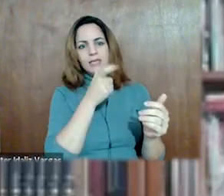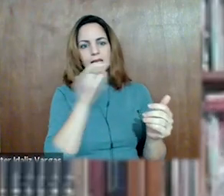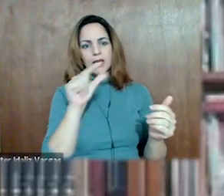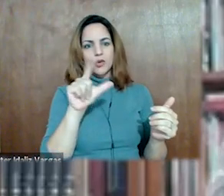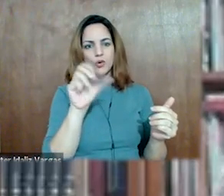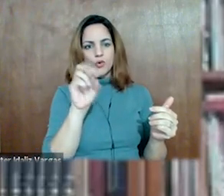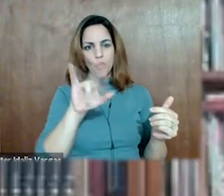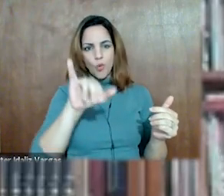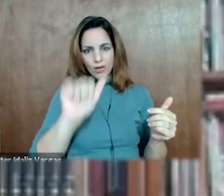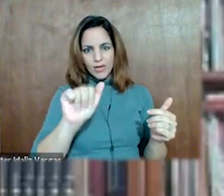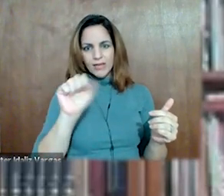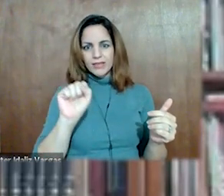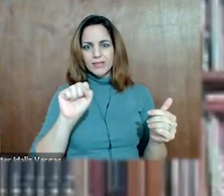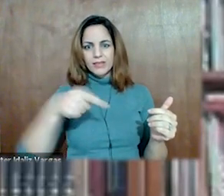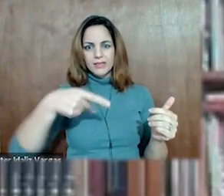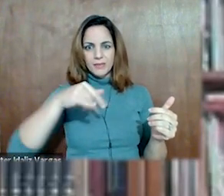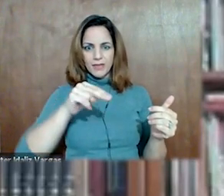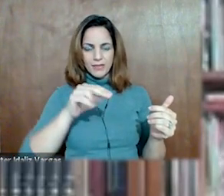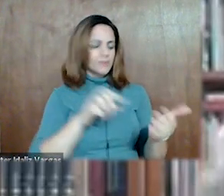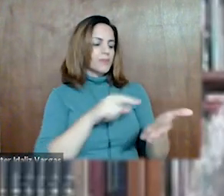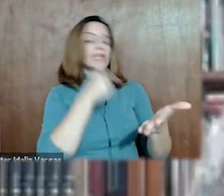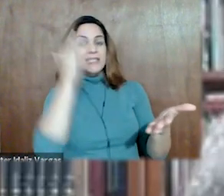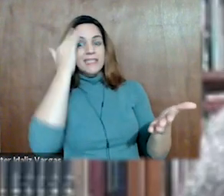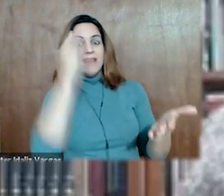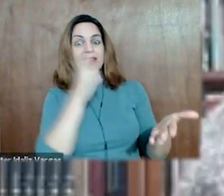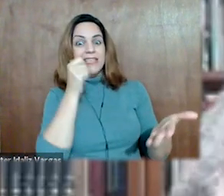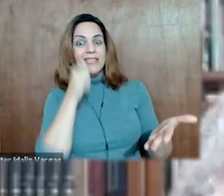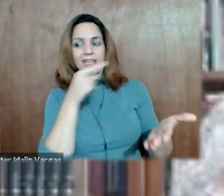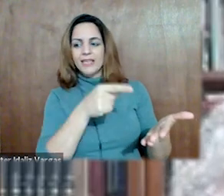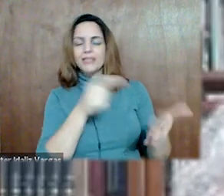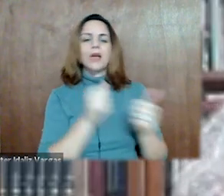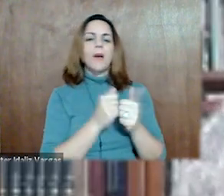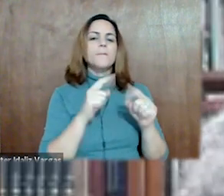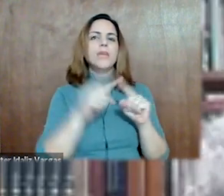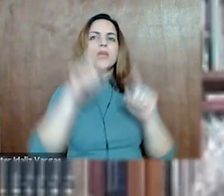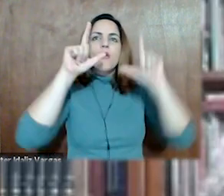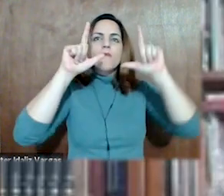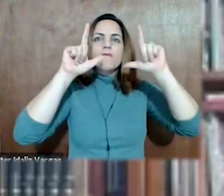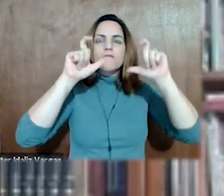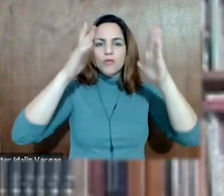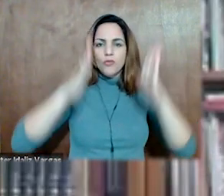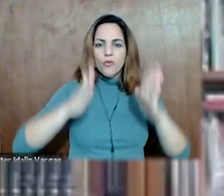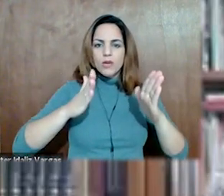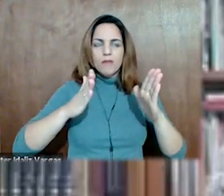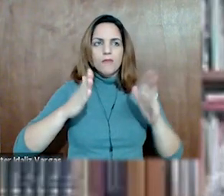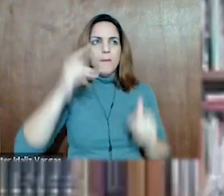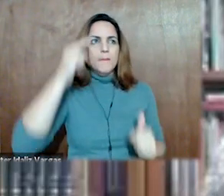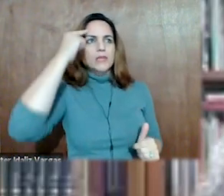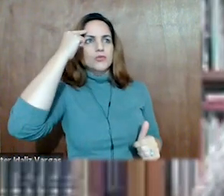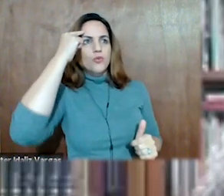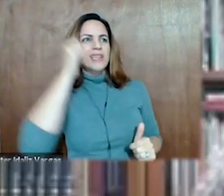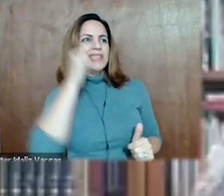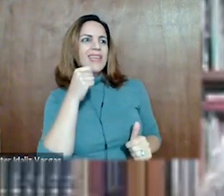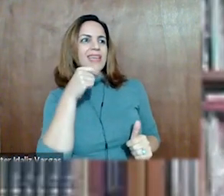sabe quién soy yo, salvo la gente que me conoce. Pero lo que yo estoy segura es que el fotógrafo pensó que ella estaba hablando con